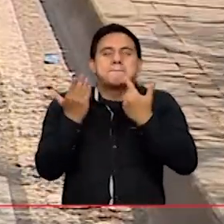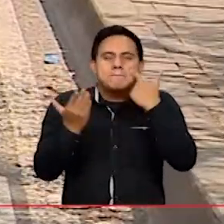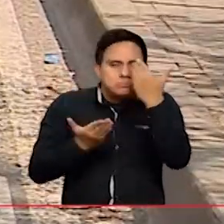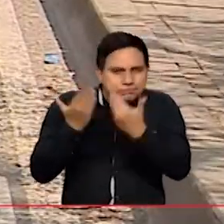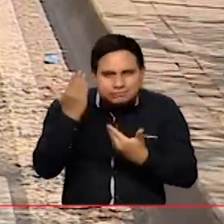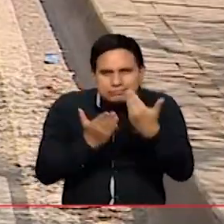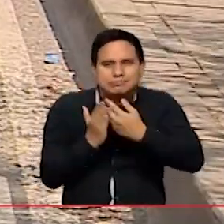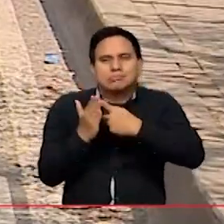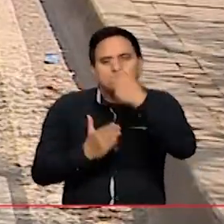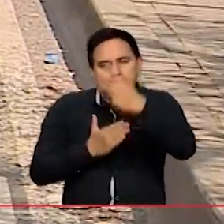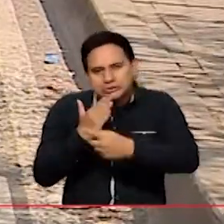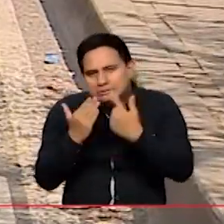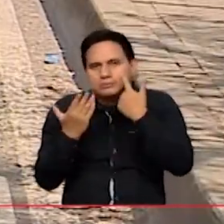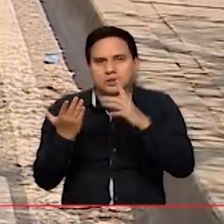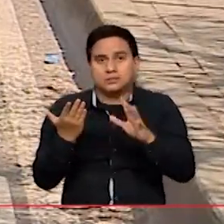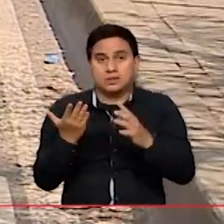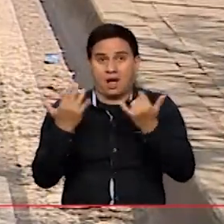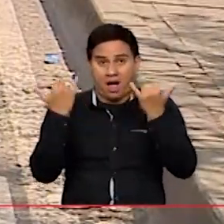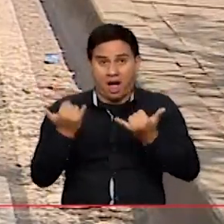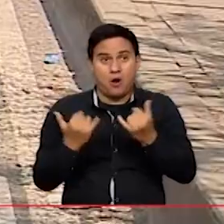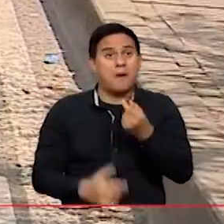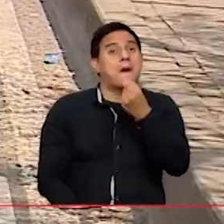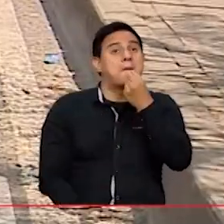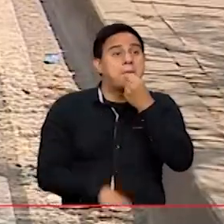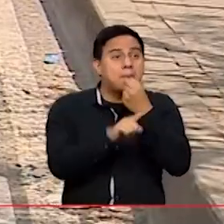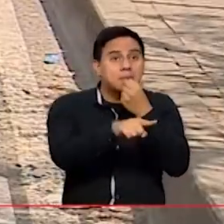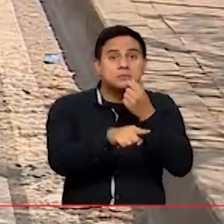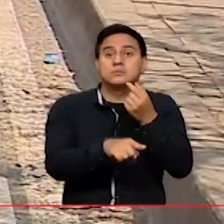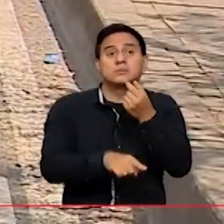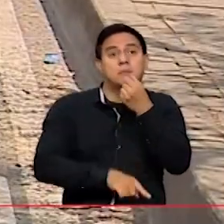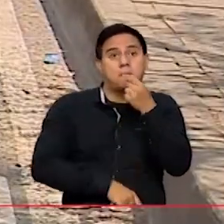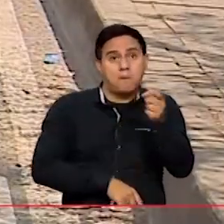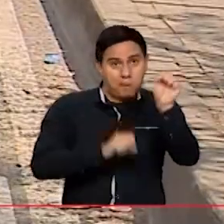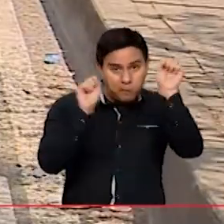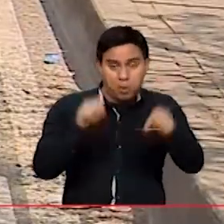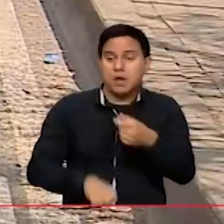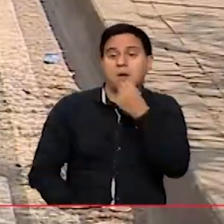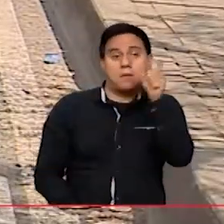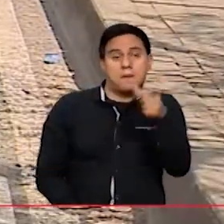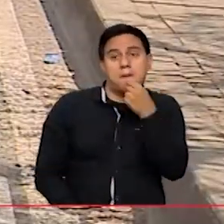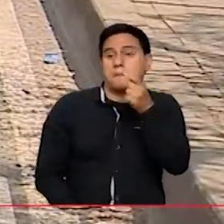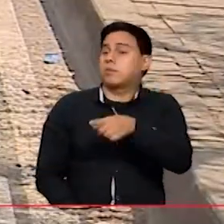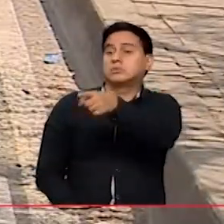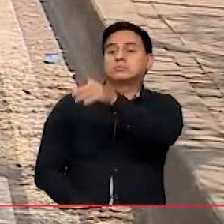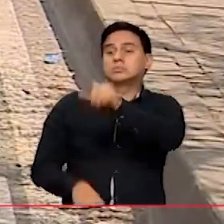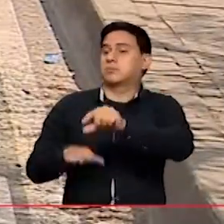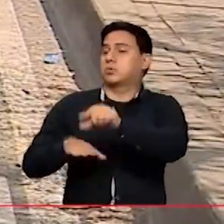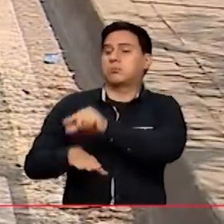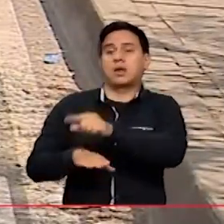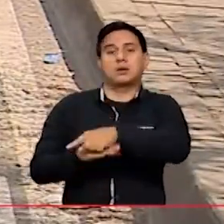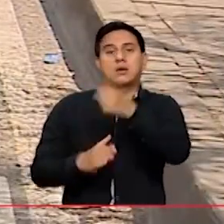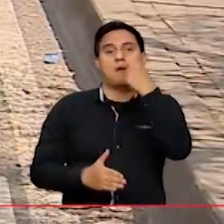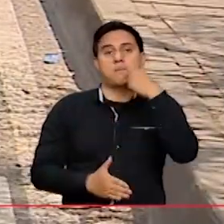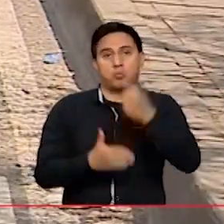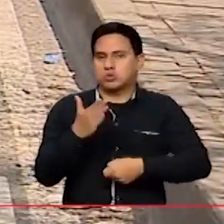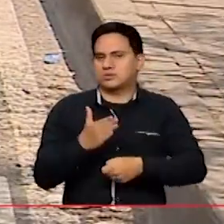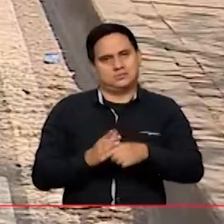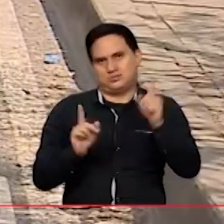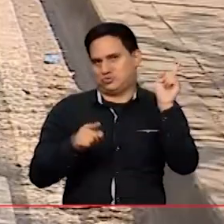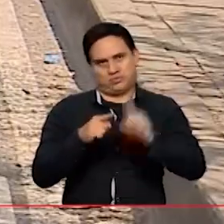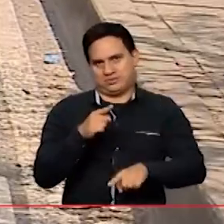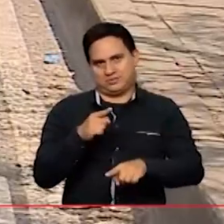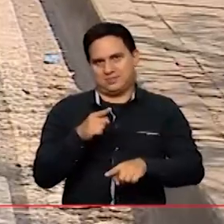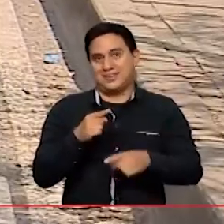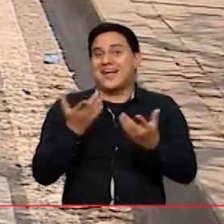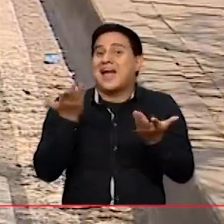momento ningún agente de tránsito puede multar por esta medida porque no está en vigencia y podría estarlo después del